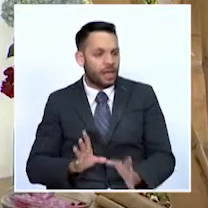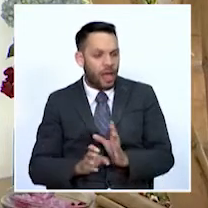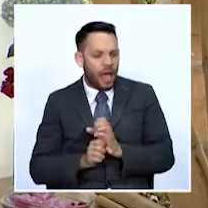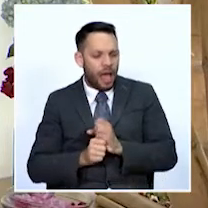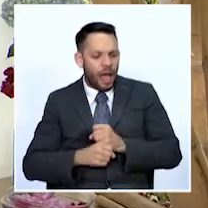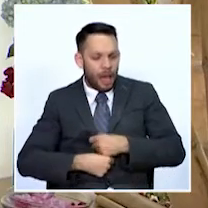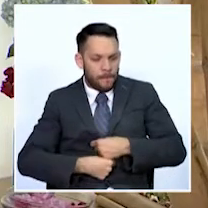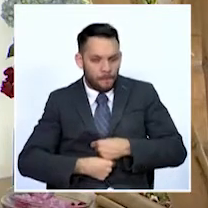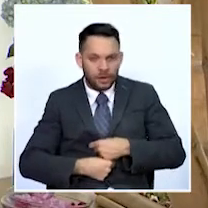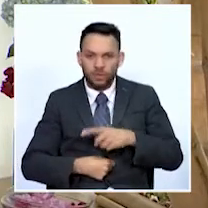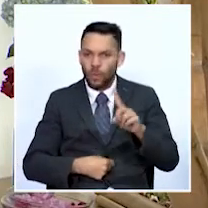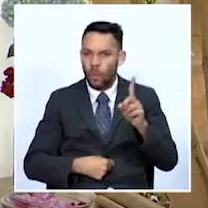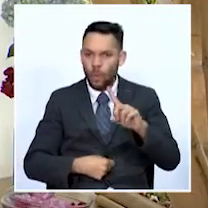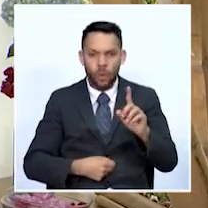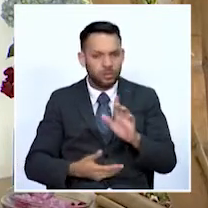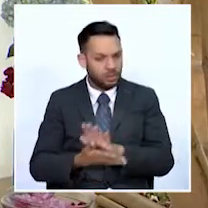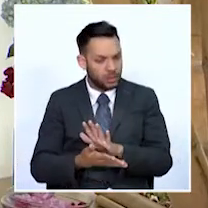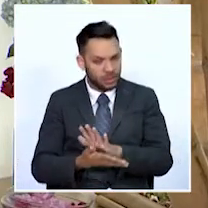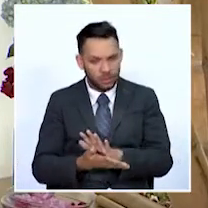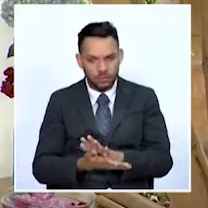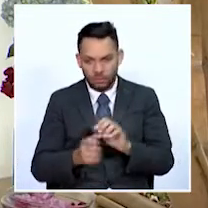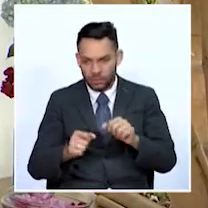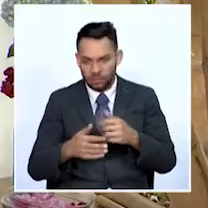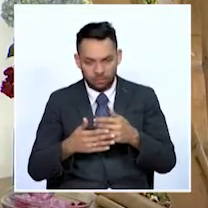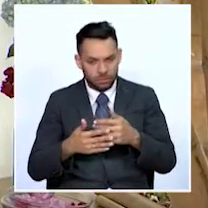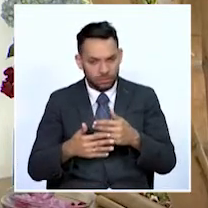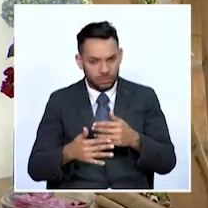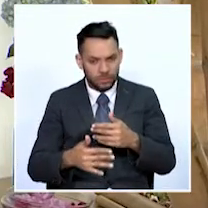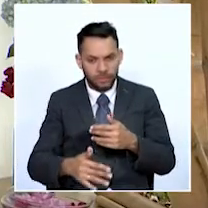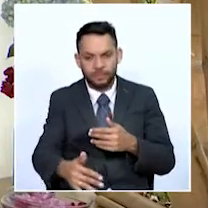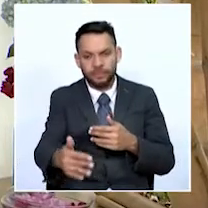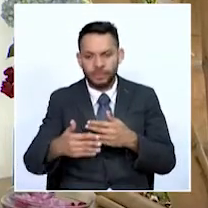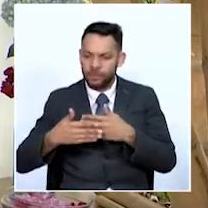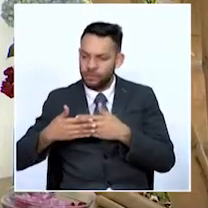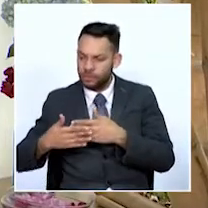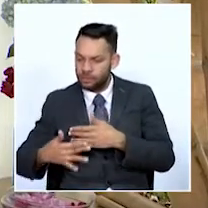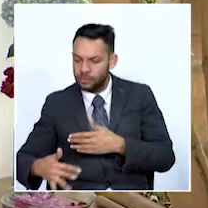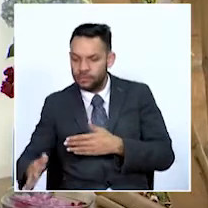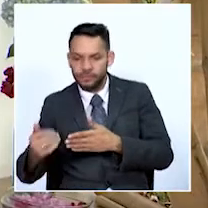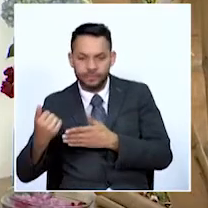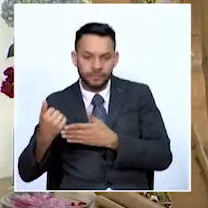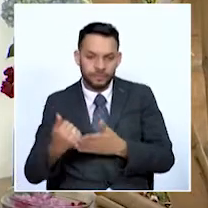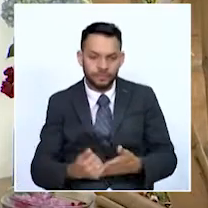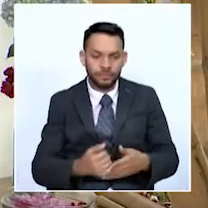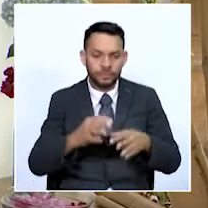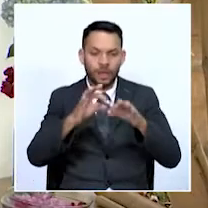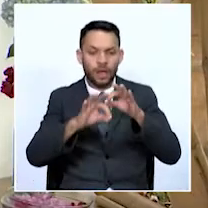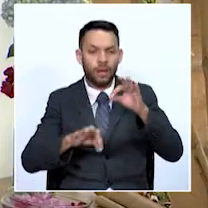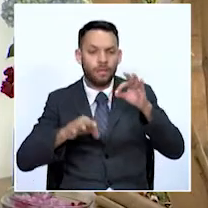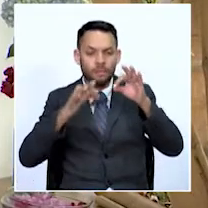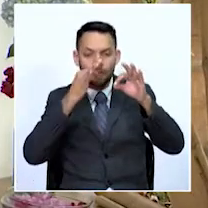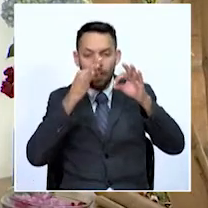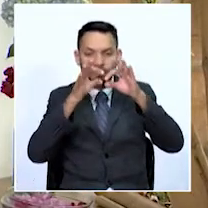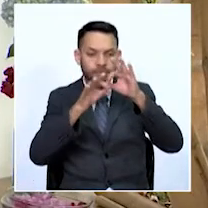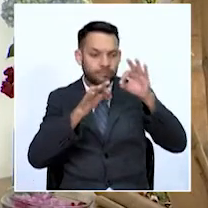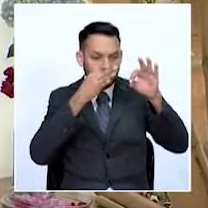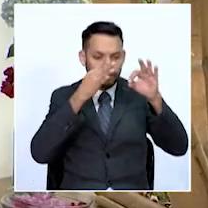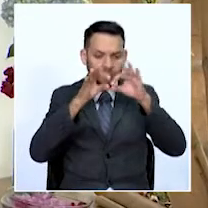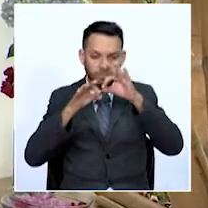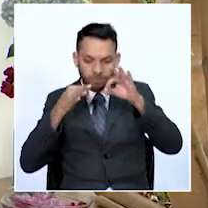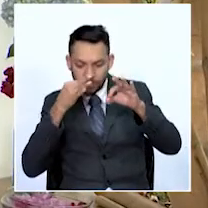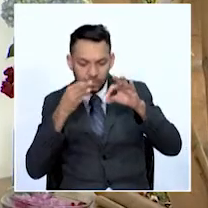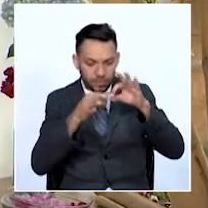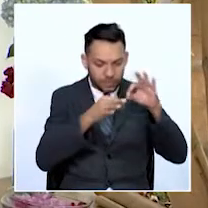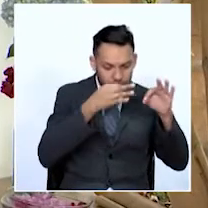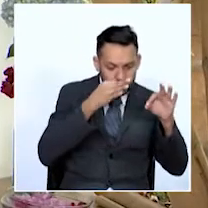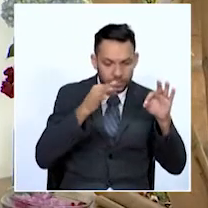hambre. No, eso no es así. Ella lo que le va a ayudar esto es a mejorar